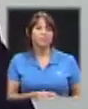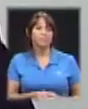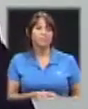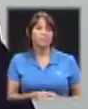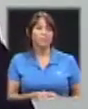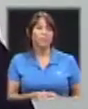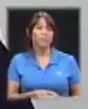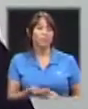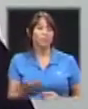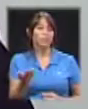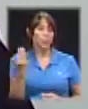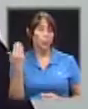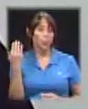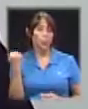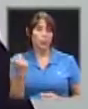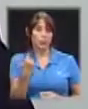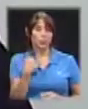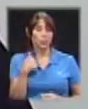cuando yo